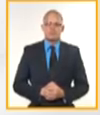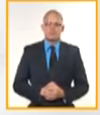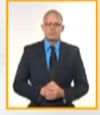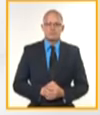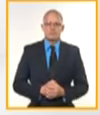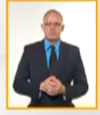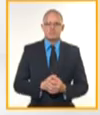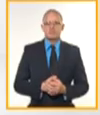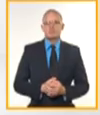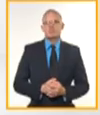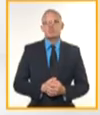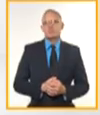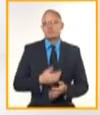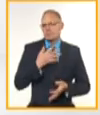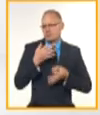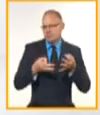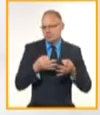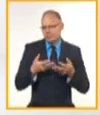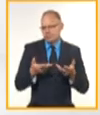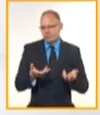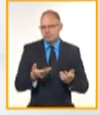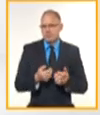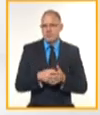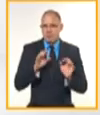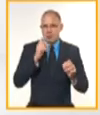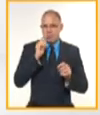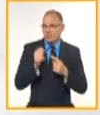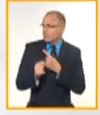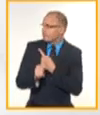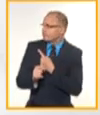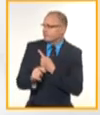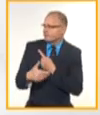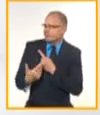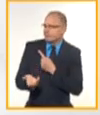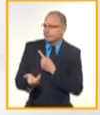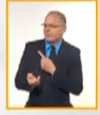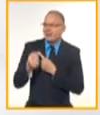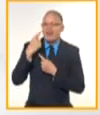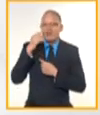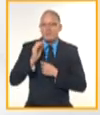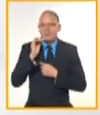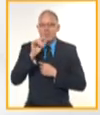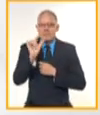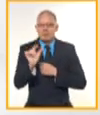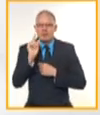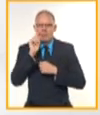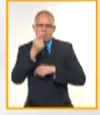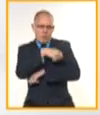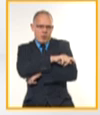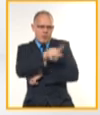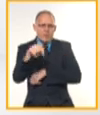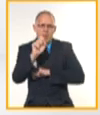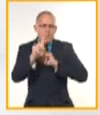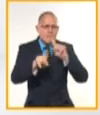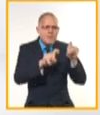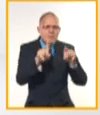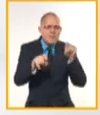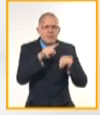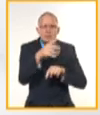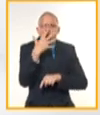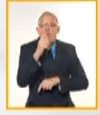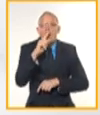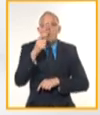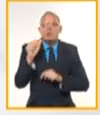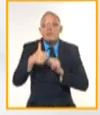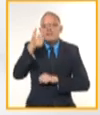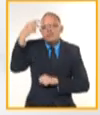da parejo el nivel de aprobación y desaprobación. Y finalmente, Rasmussen, este